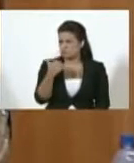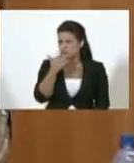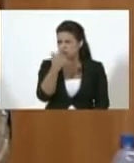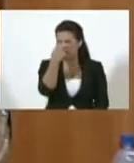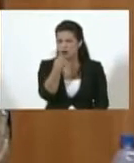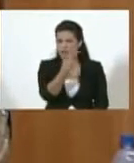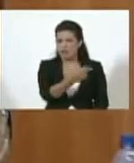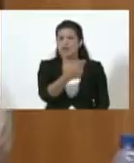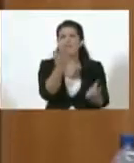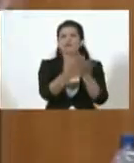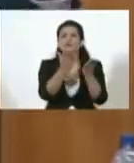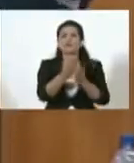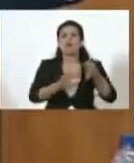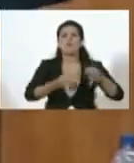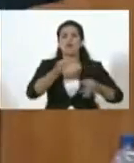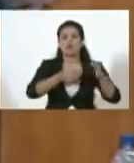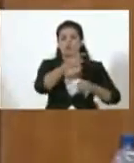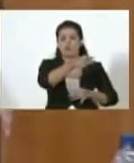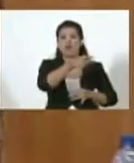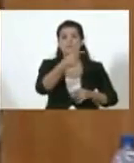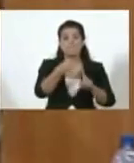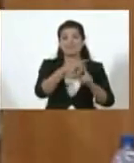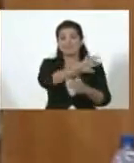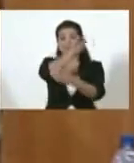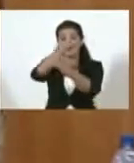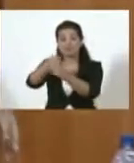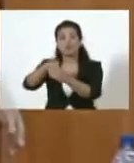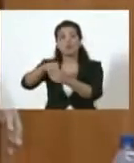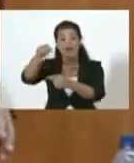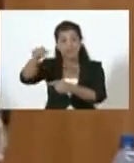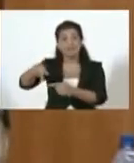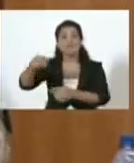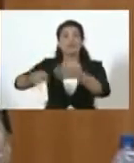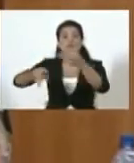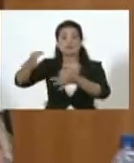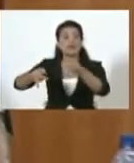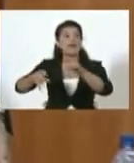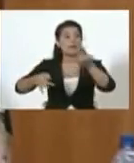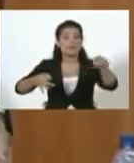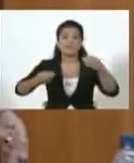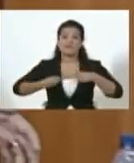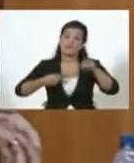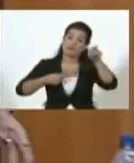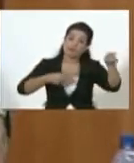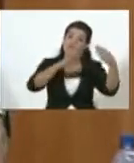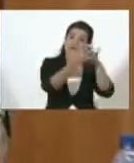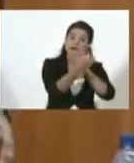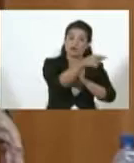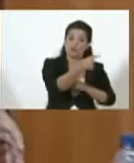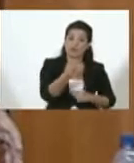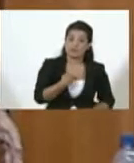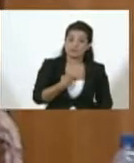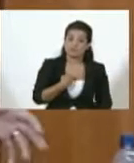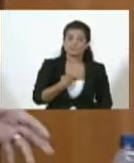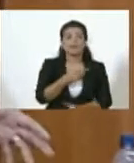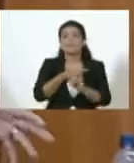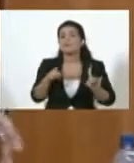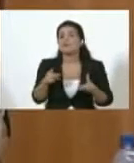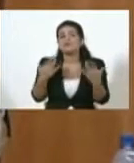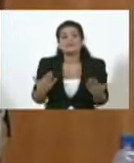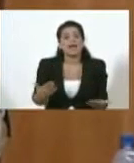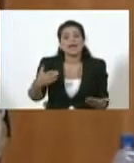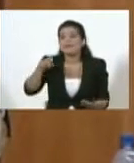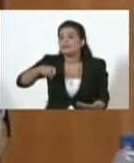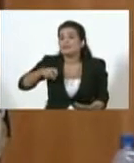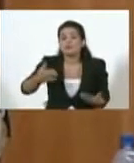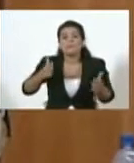Está estudiando derecho y está trabajando en el Poder Judicial y vive allí en un barrio. Me dice, pero ya, yo necesito un